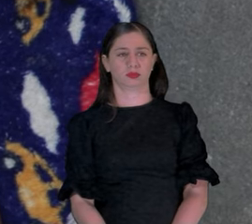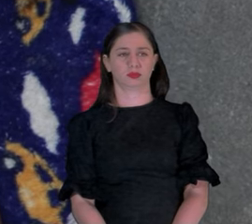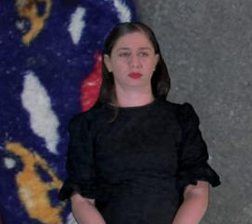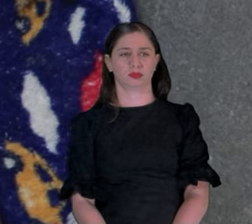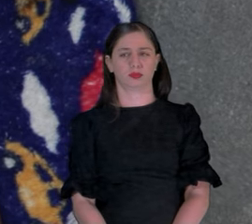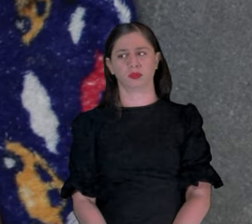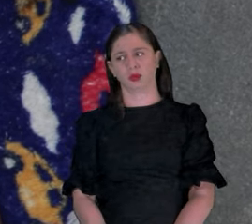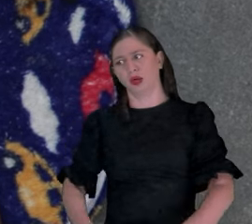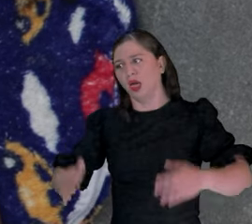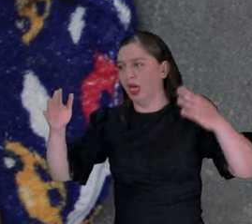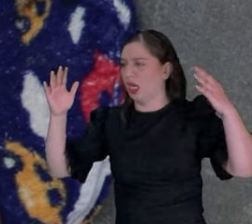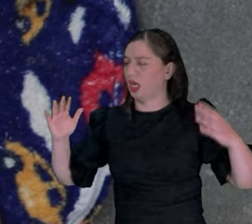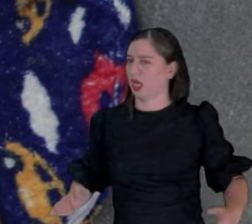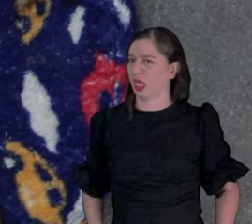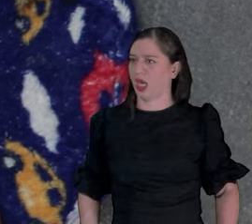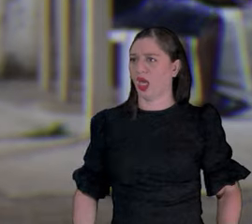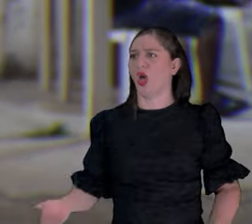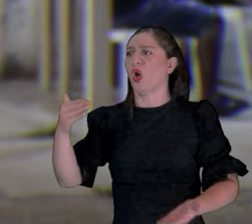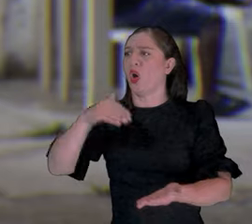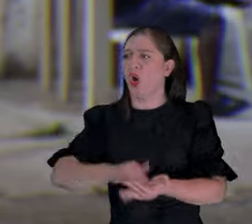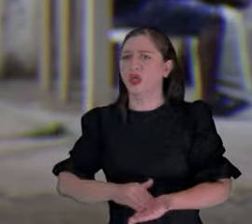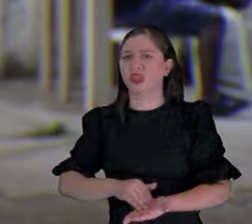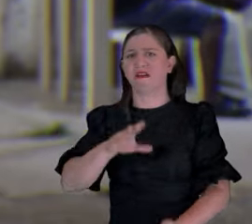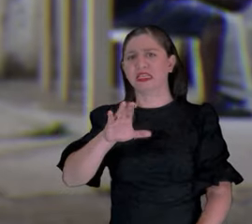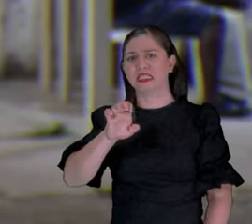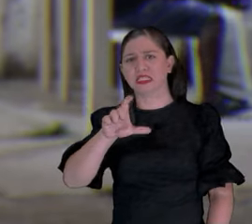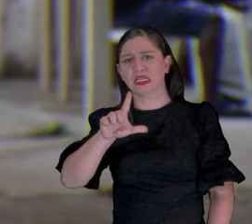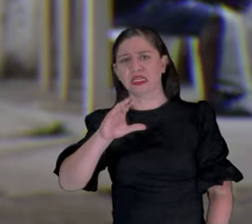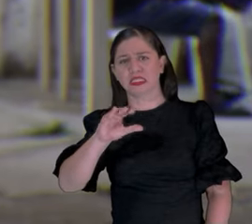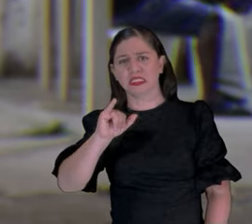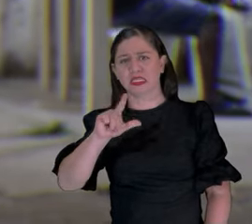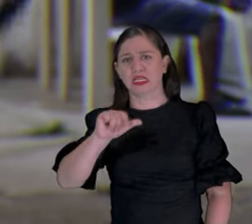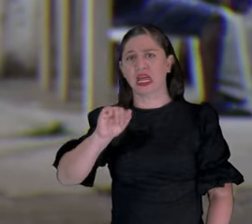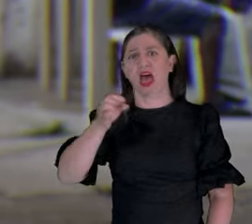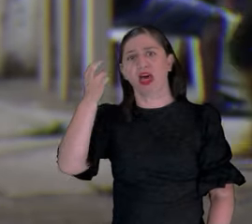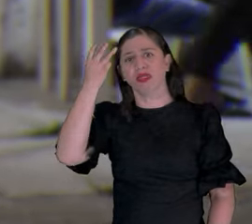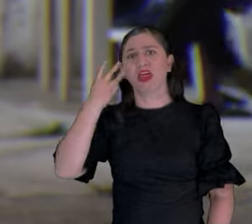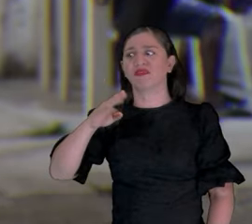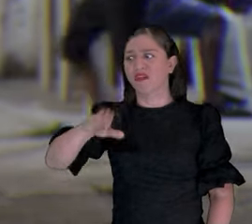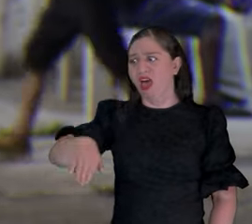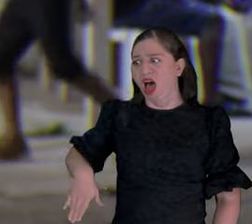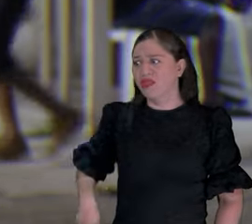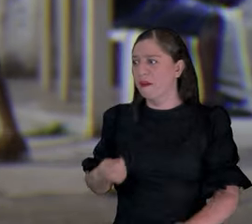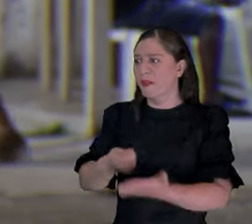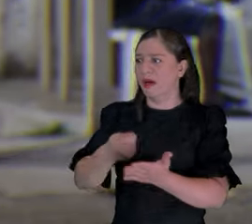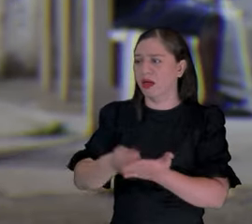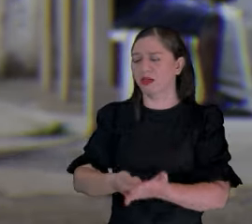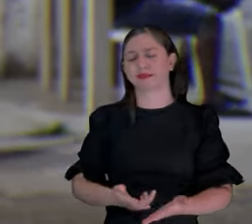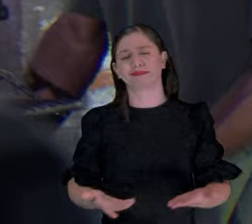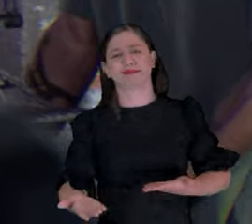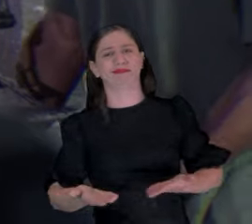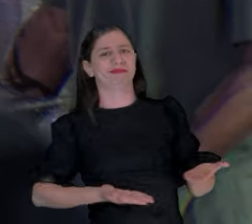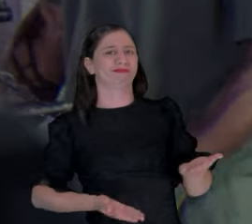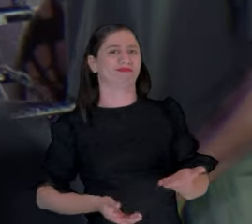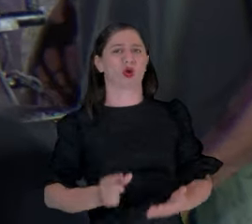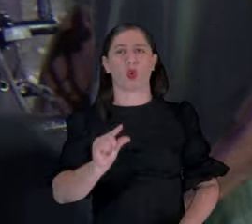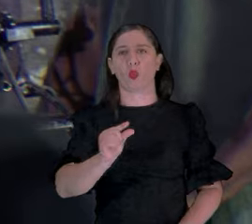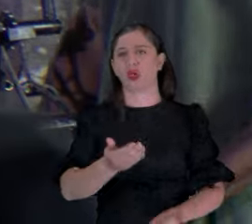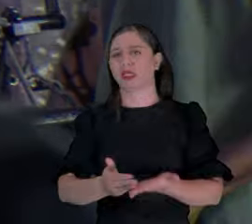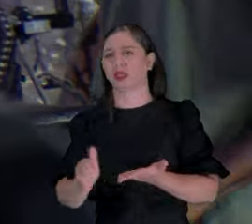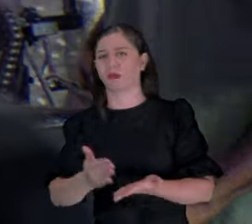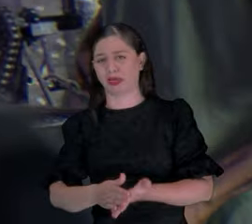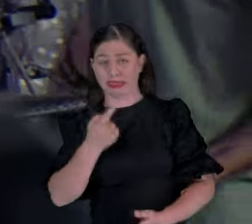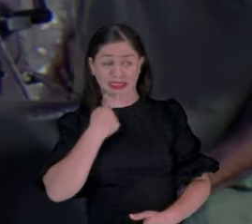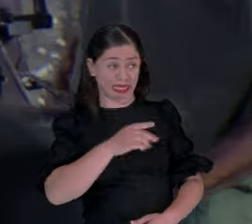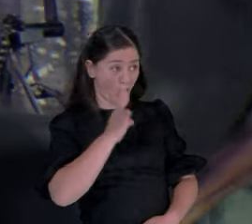Que pienso que hasta Dios se olvidó de mí. ¿Cómo así, doña Cecilia? Pero ya va atrasada 3 días. ¿Qué pasa con las cuotas? Es que el negocio